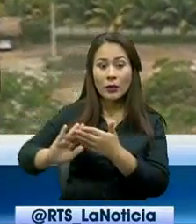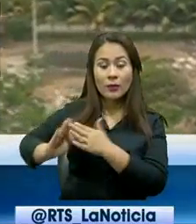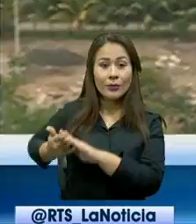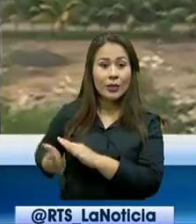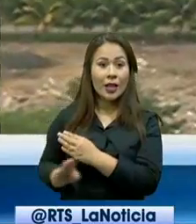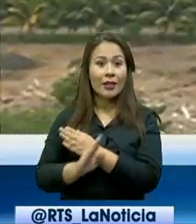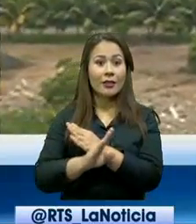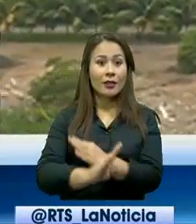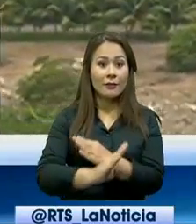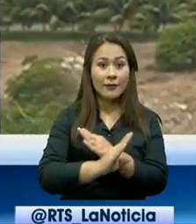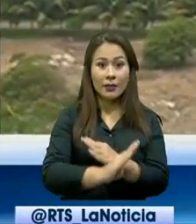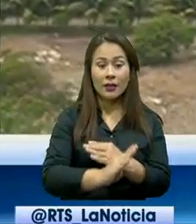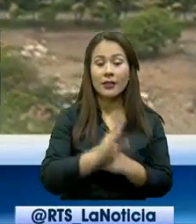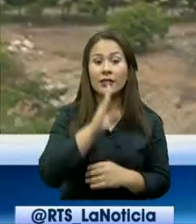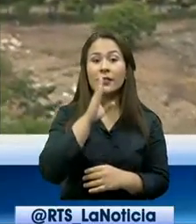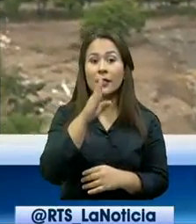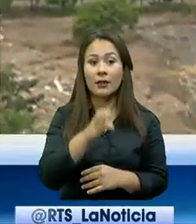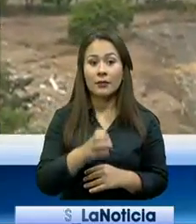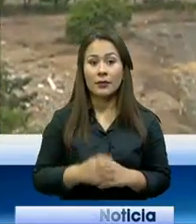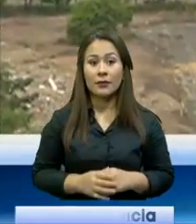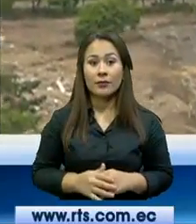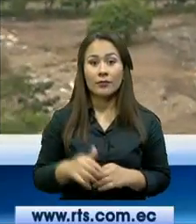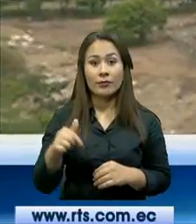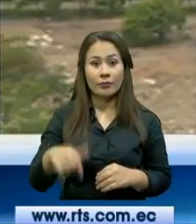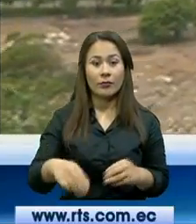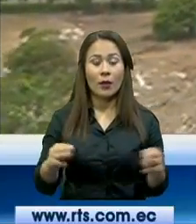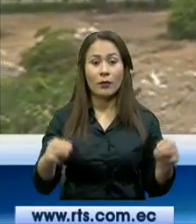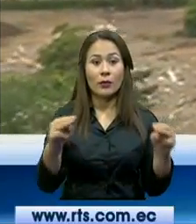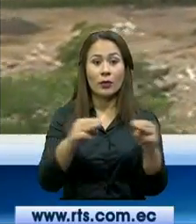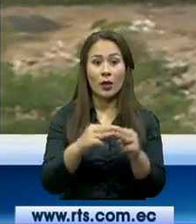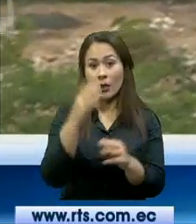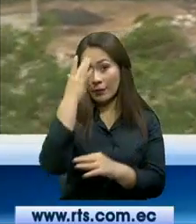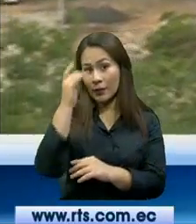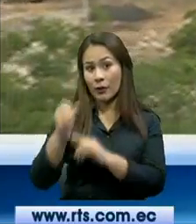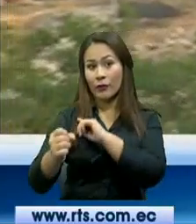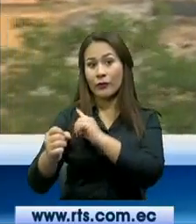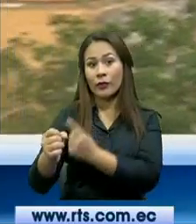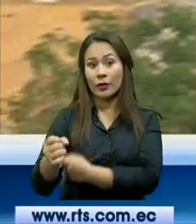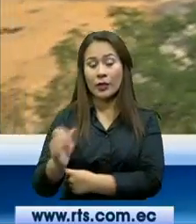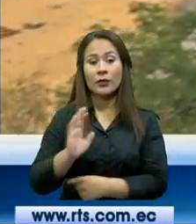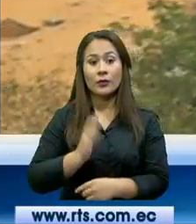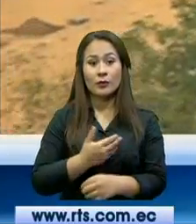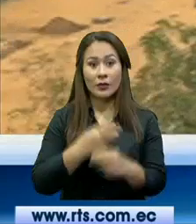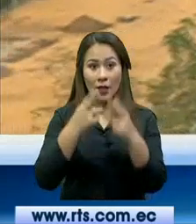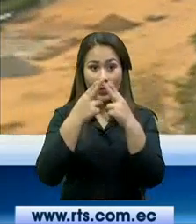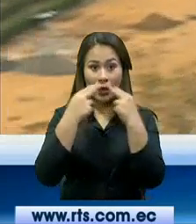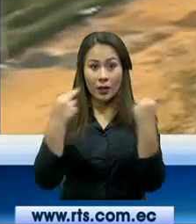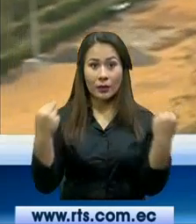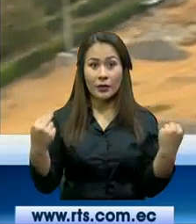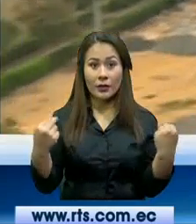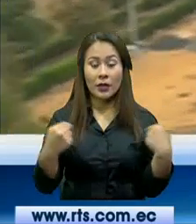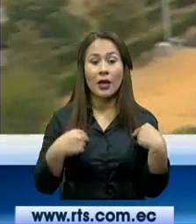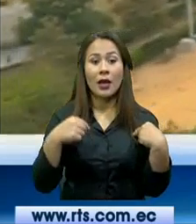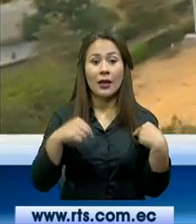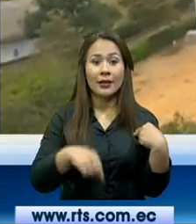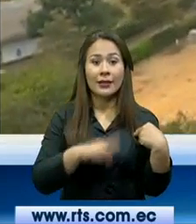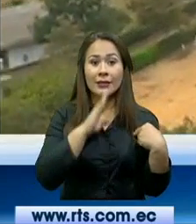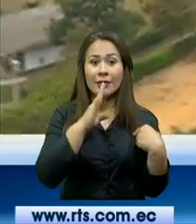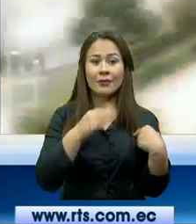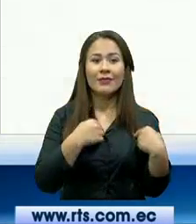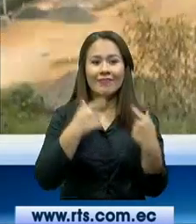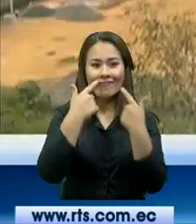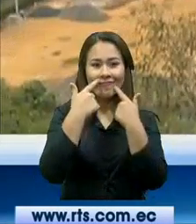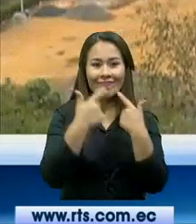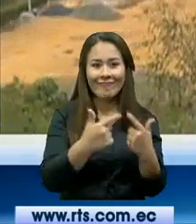defendiendo siempre esta parte montañosa, porque es la fortaleza de nuestra naturaleza y la fortaleza de tener este recurso